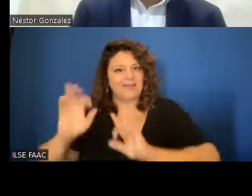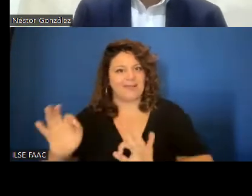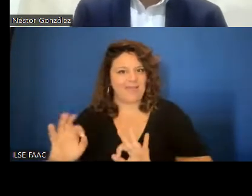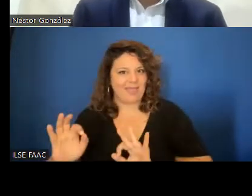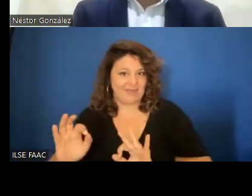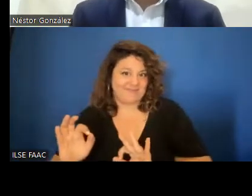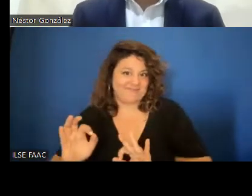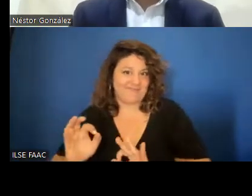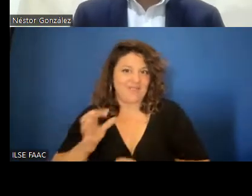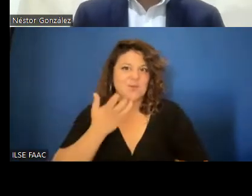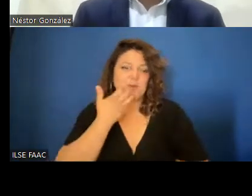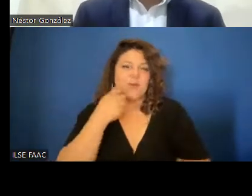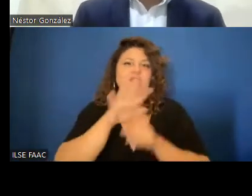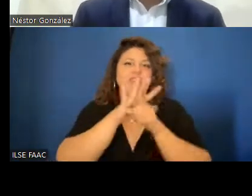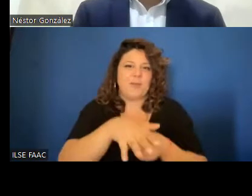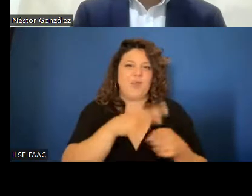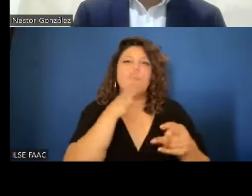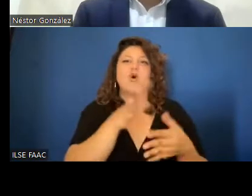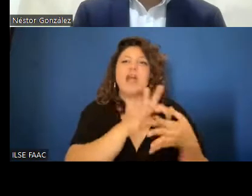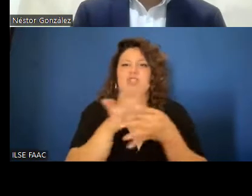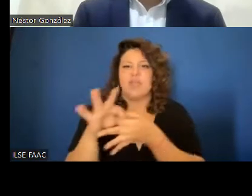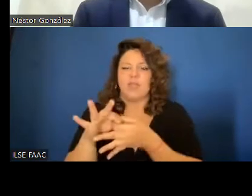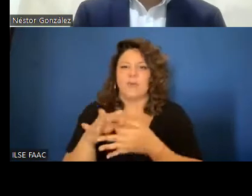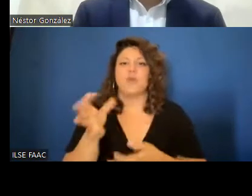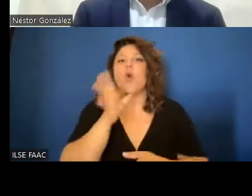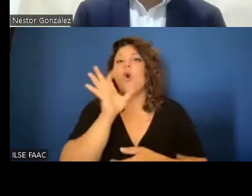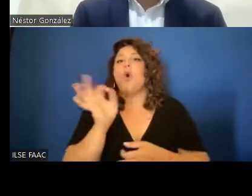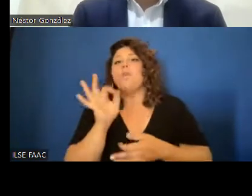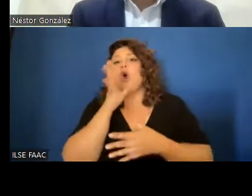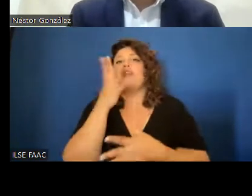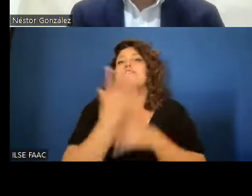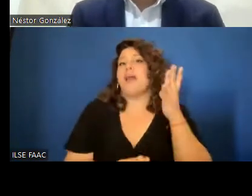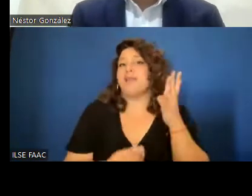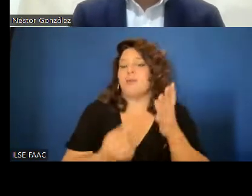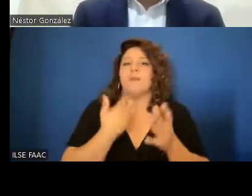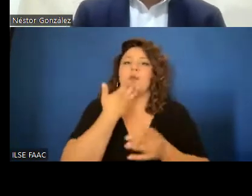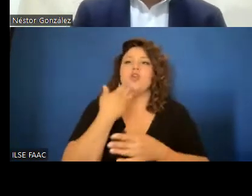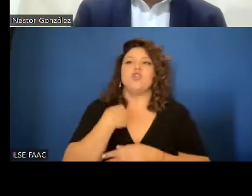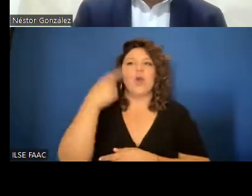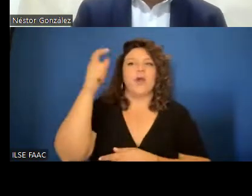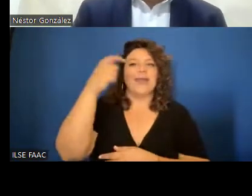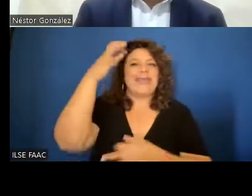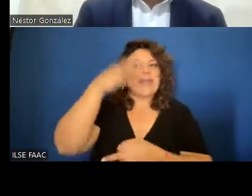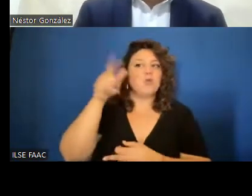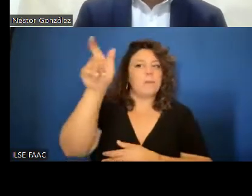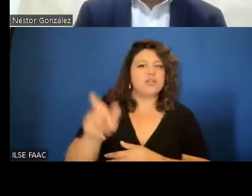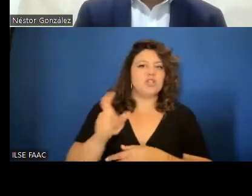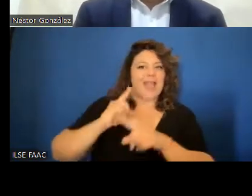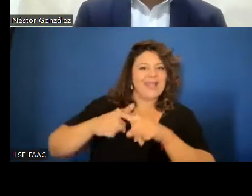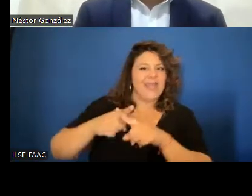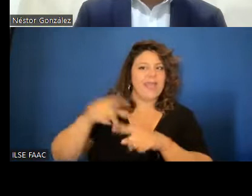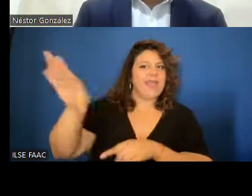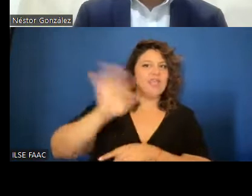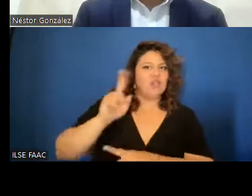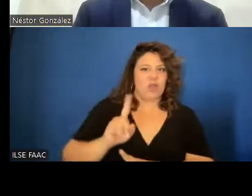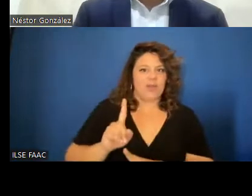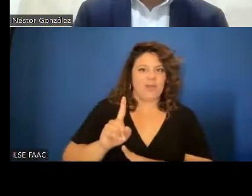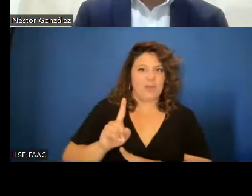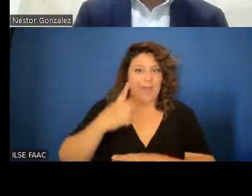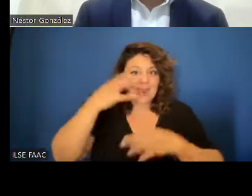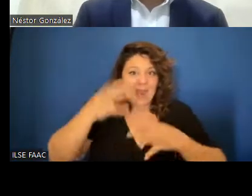que se dan en convenciones internacionales, como el de los derechos de las personas con discapacidad, y algunas